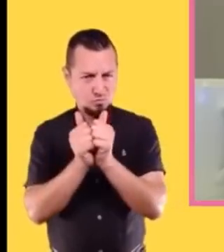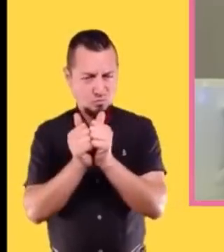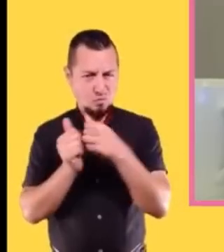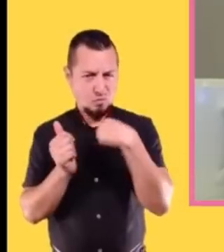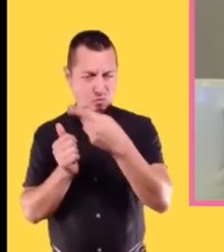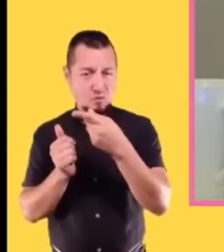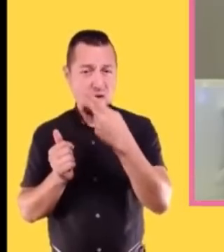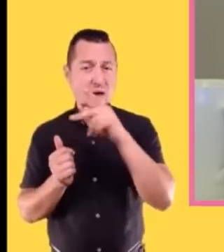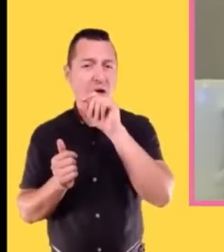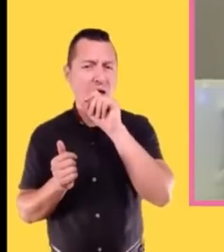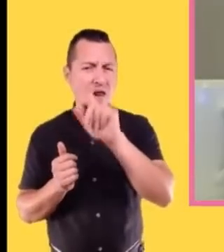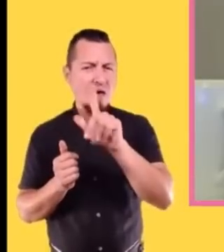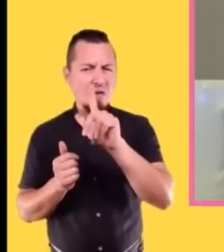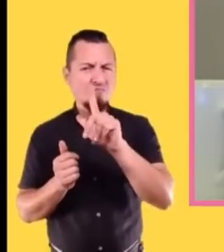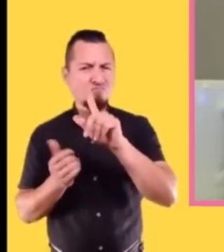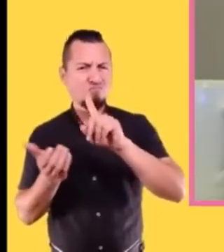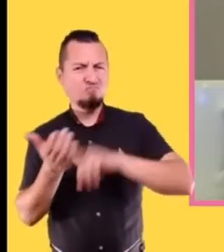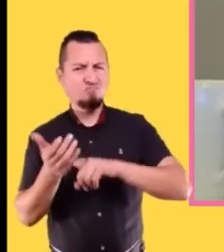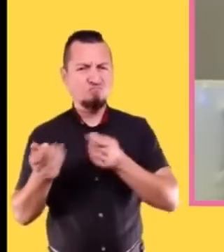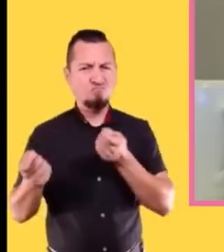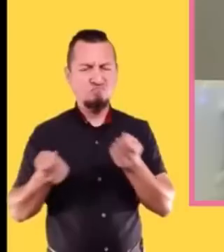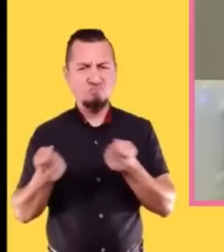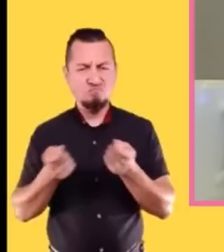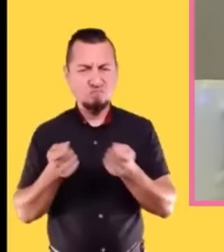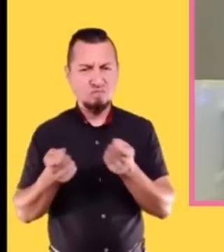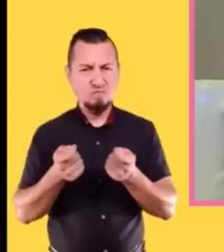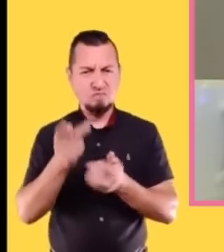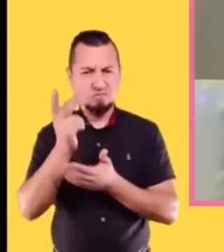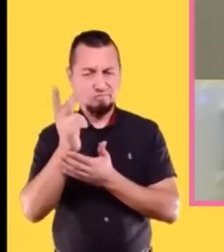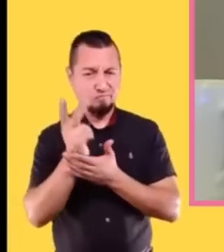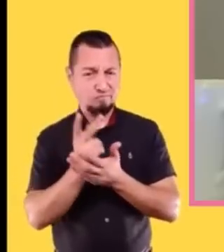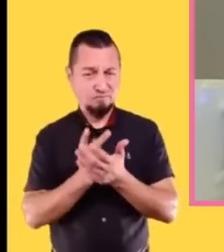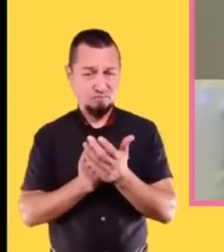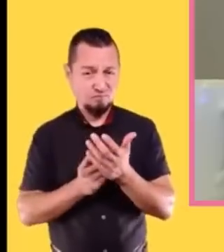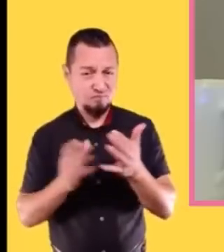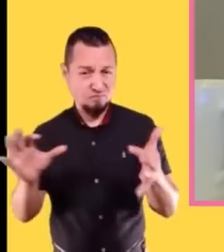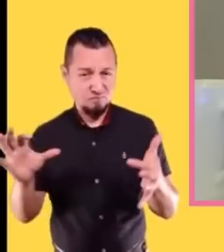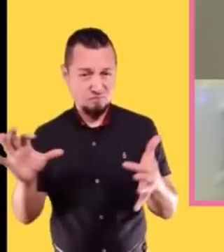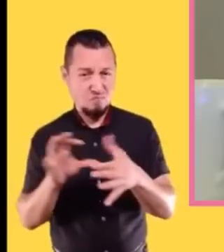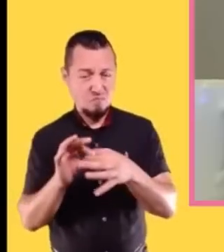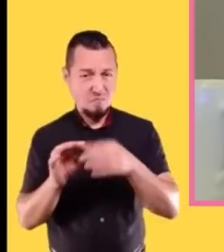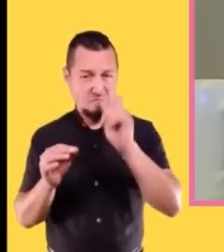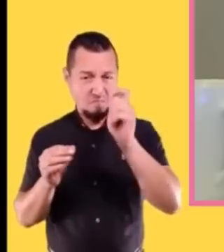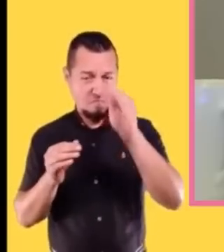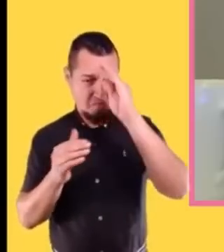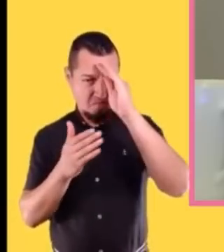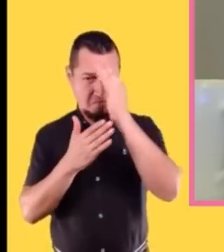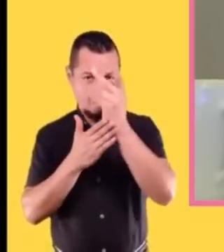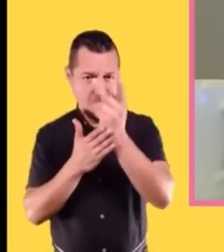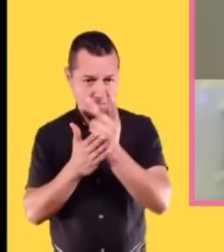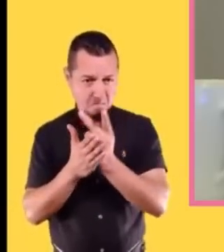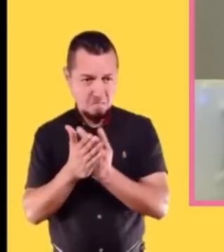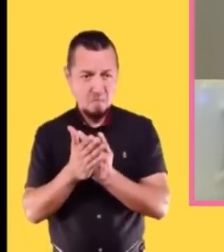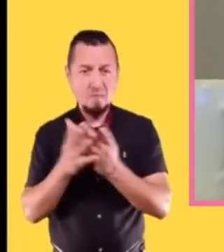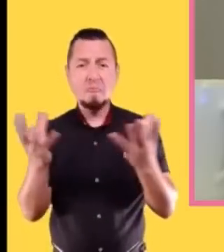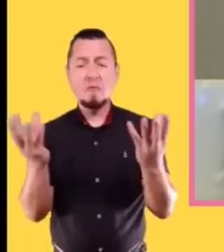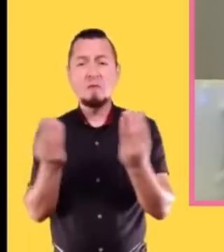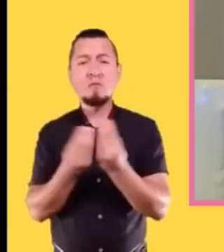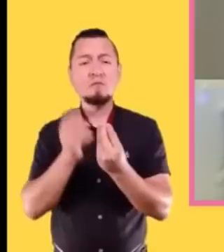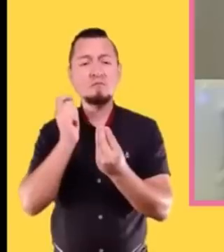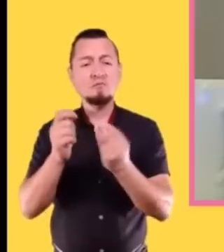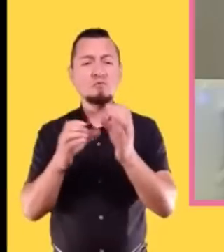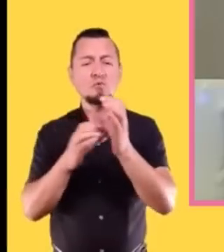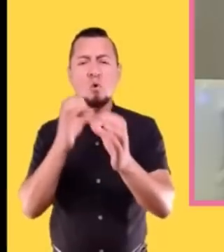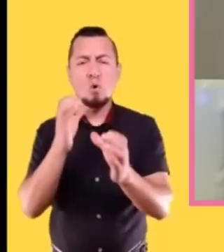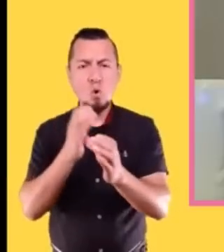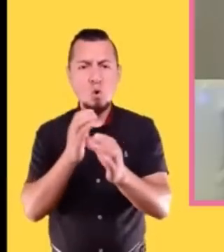sido parte del proceso de construcción de este plan. Tiene cosas muy importantes y